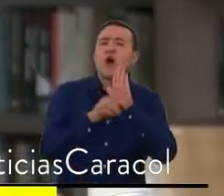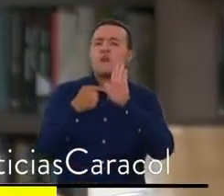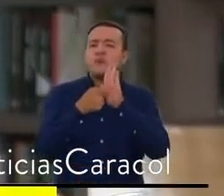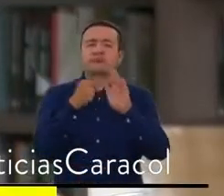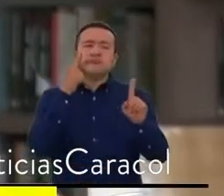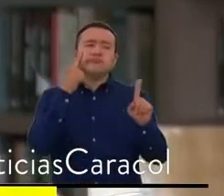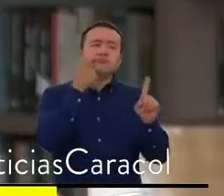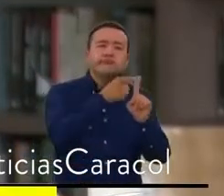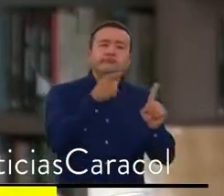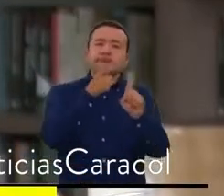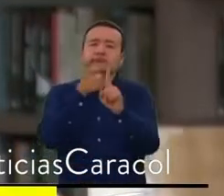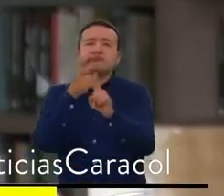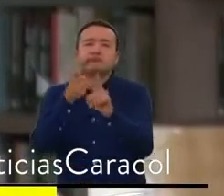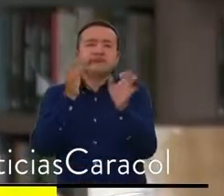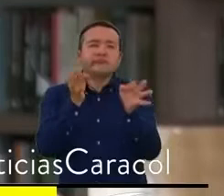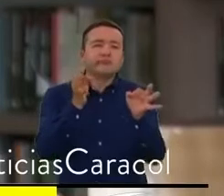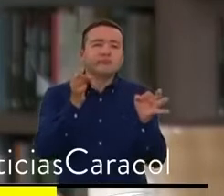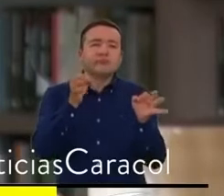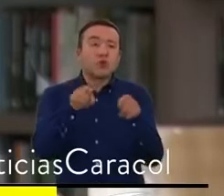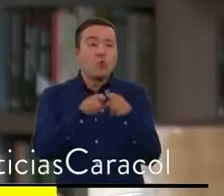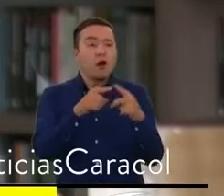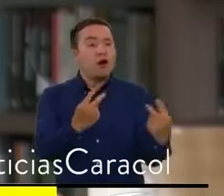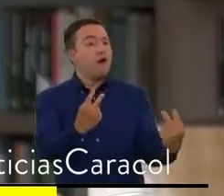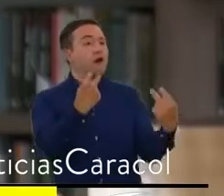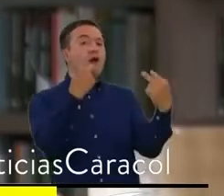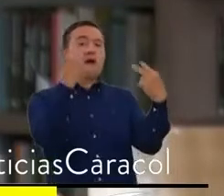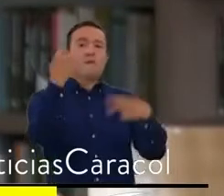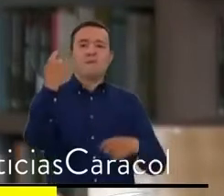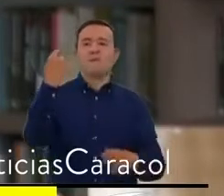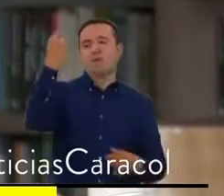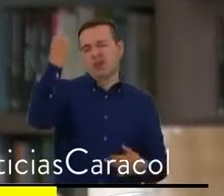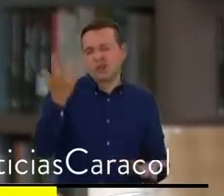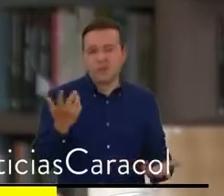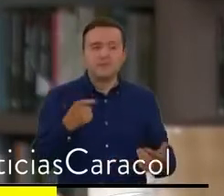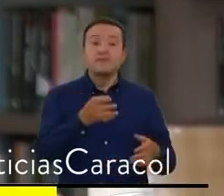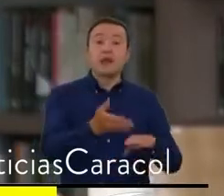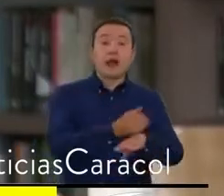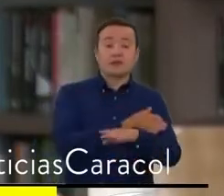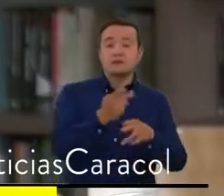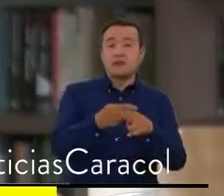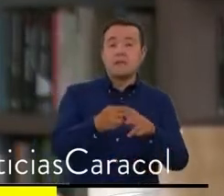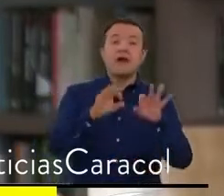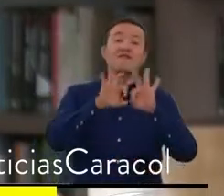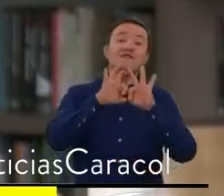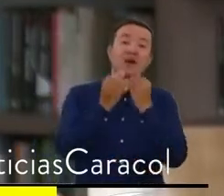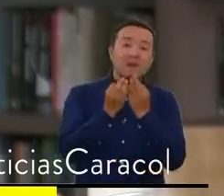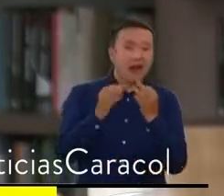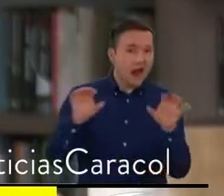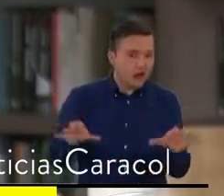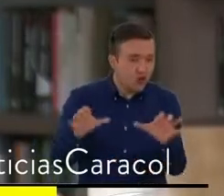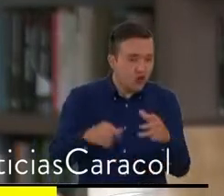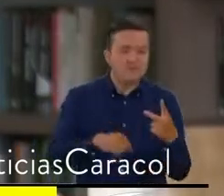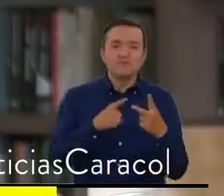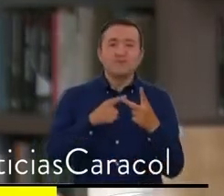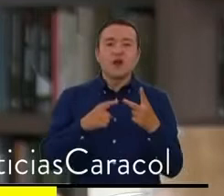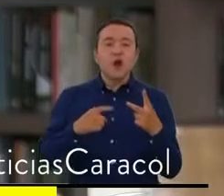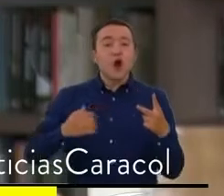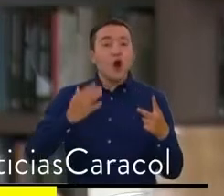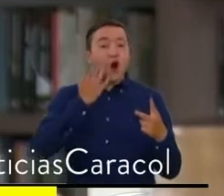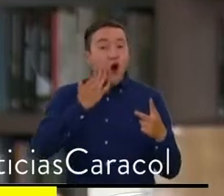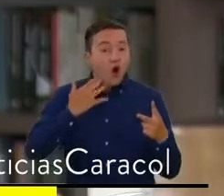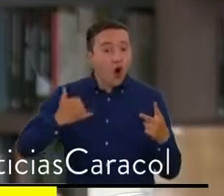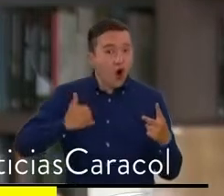unas direcciones eminentemente políticas, familias en acción, jóvenes en acción, la tercera